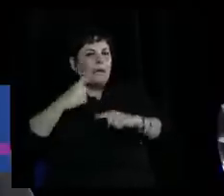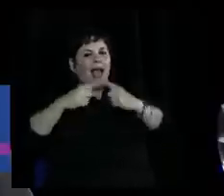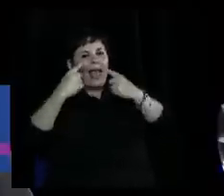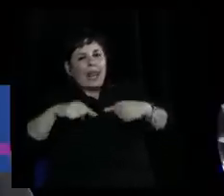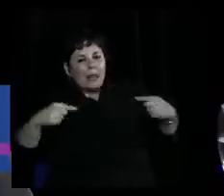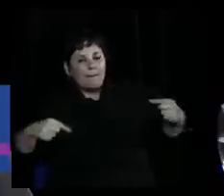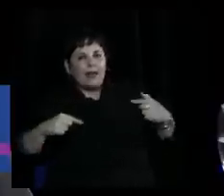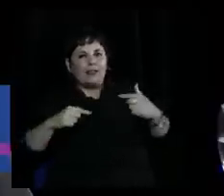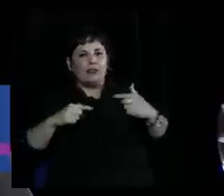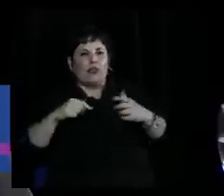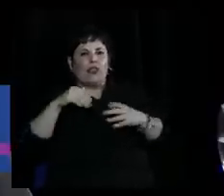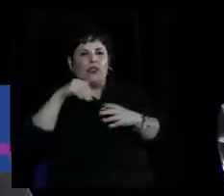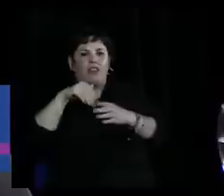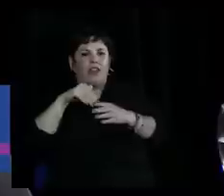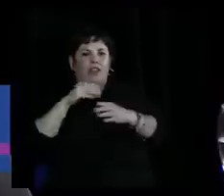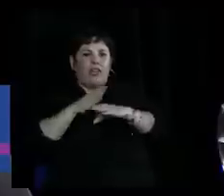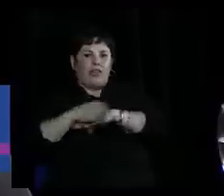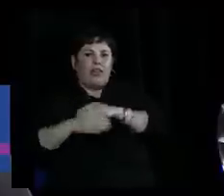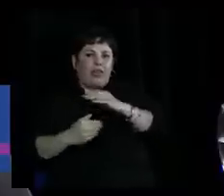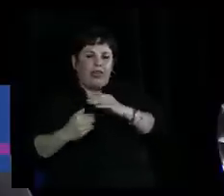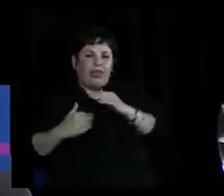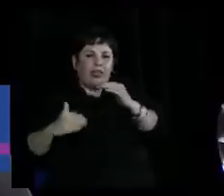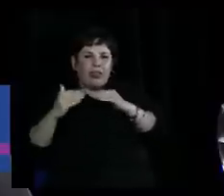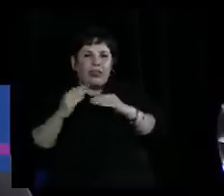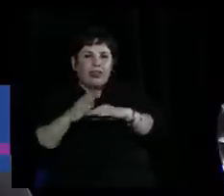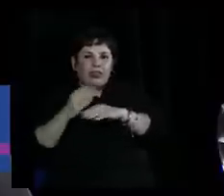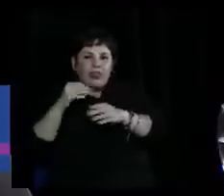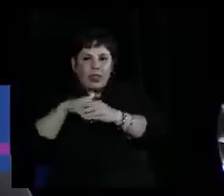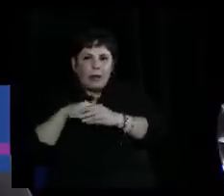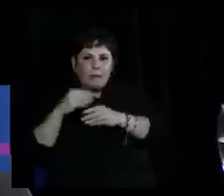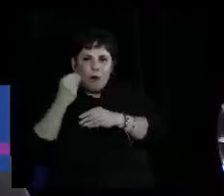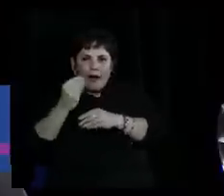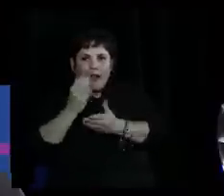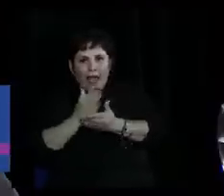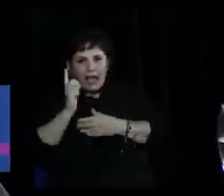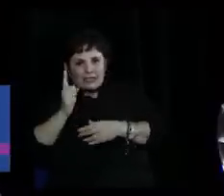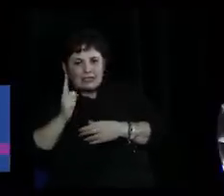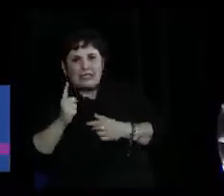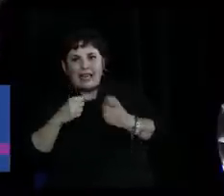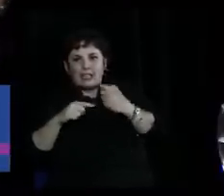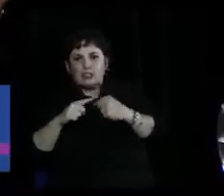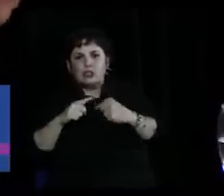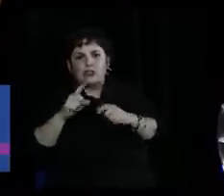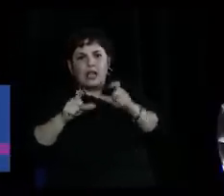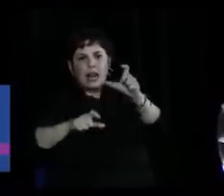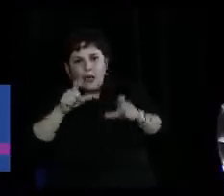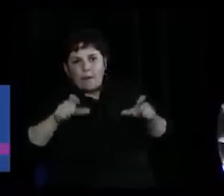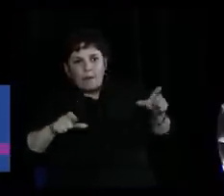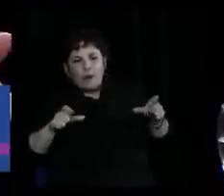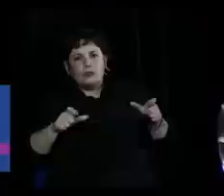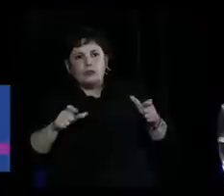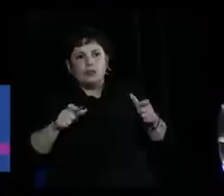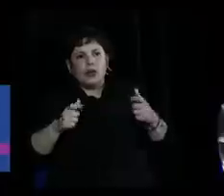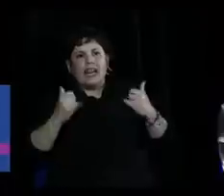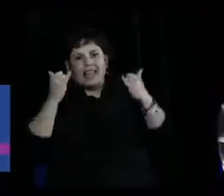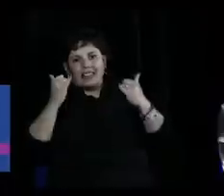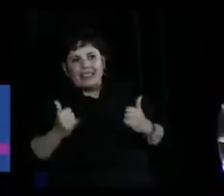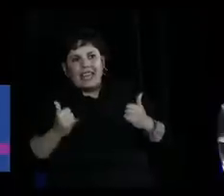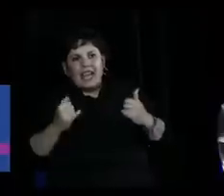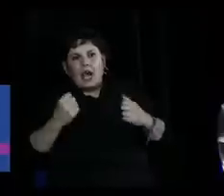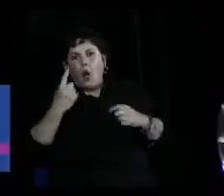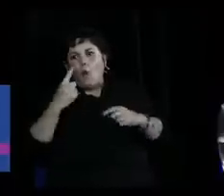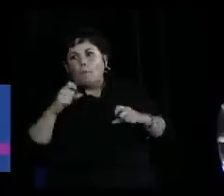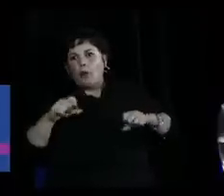¿no? Y que por la política es lo que permite que el pueblo llano, digamos, tenga algún